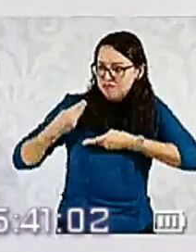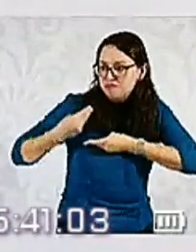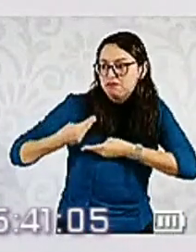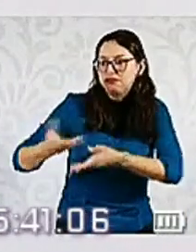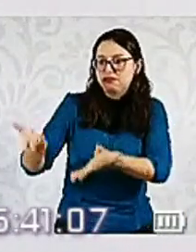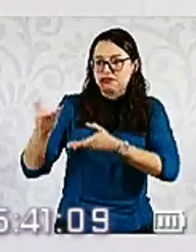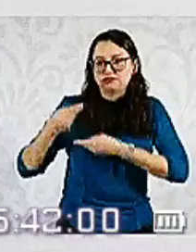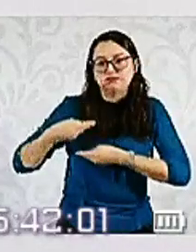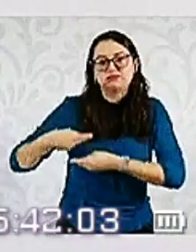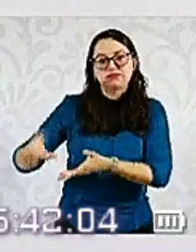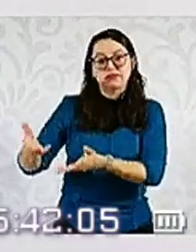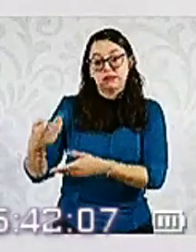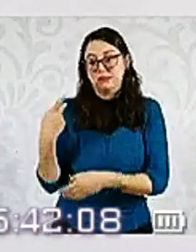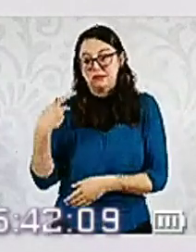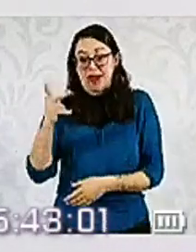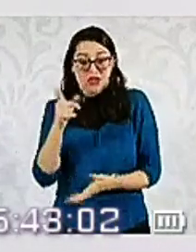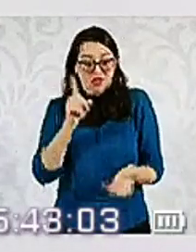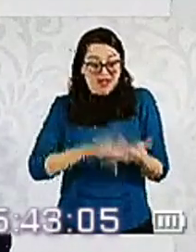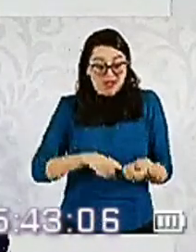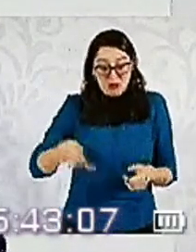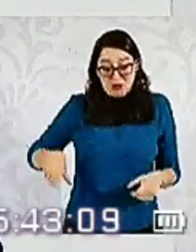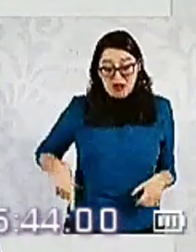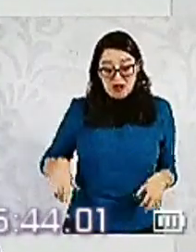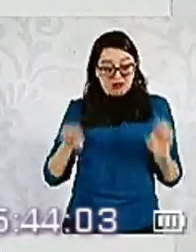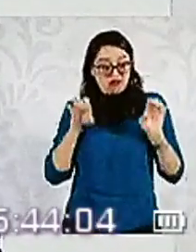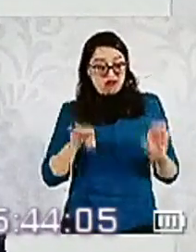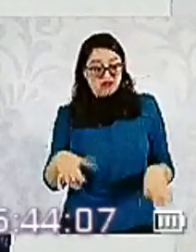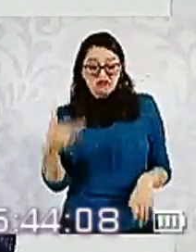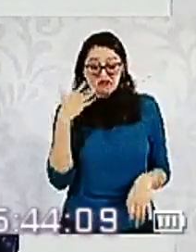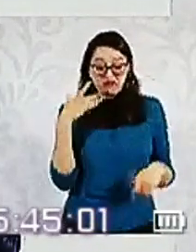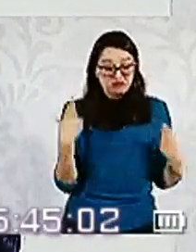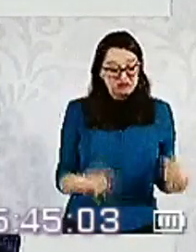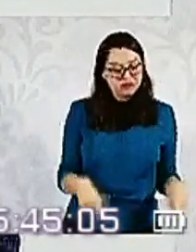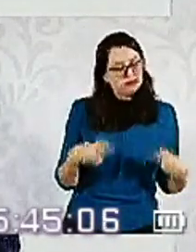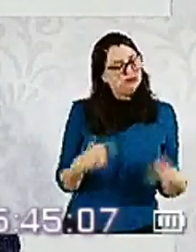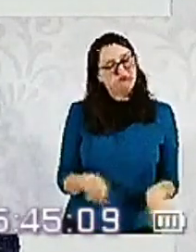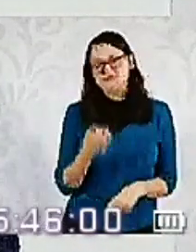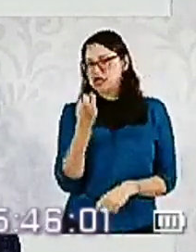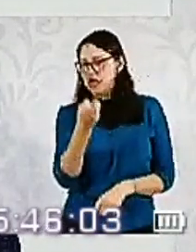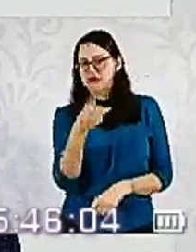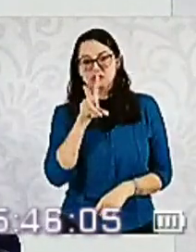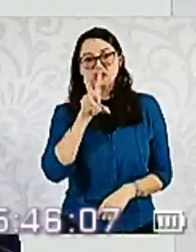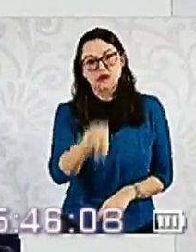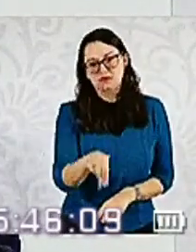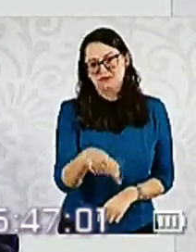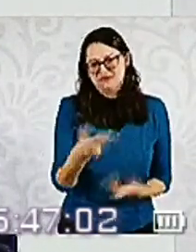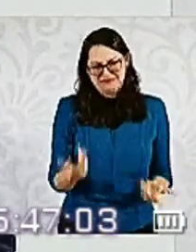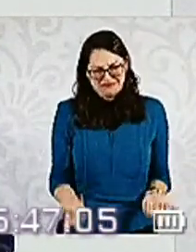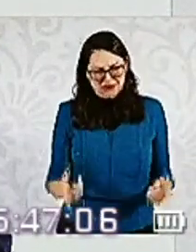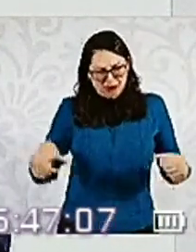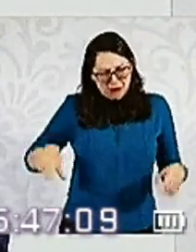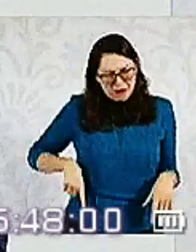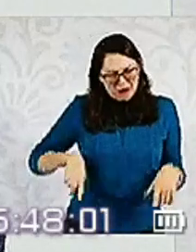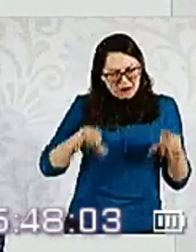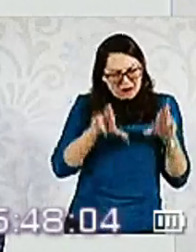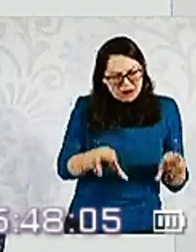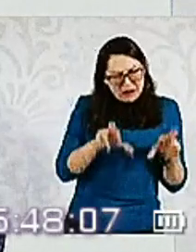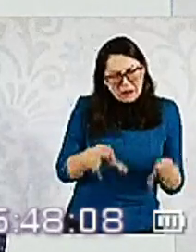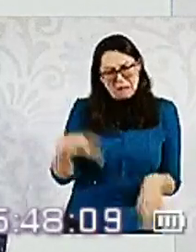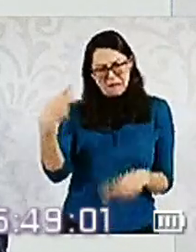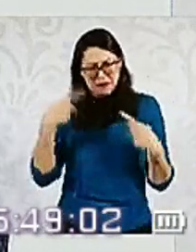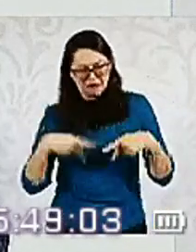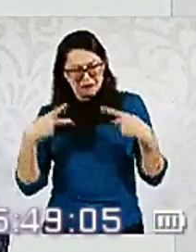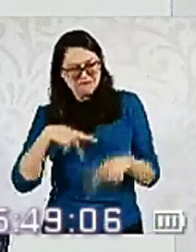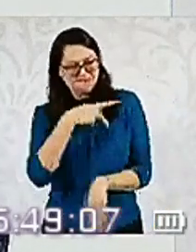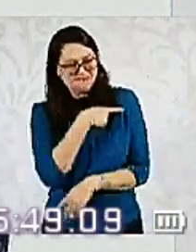con gente pobre. La siguiente, por favor. De los resultados de esta primera etapa, pues vemos que la tasa de los